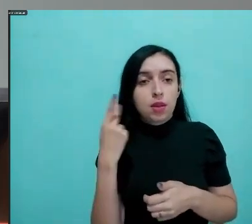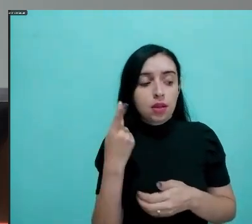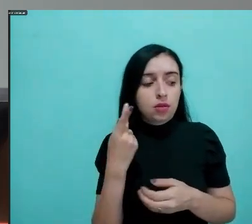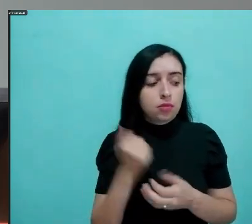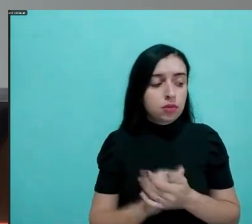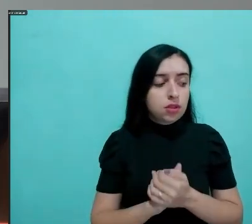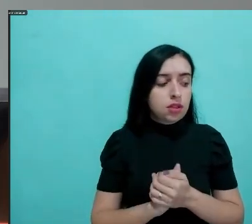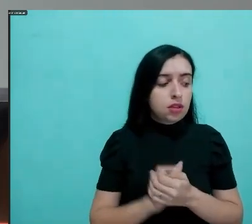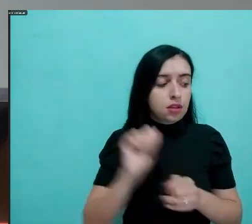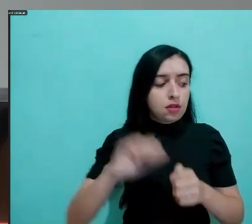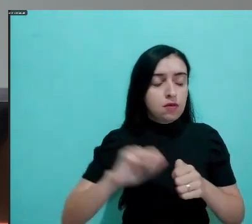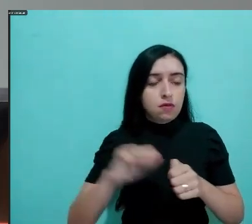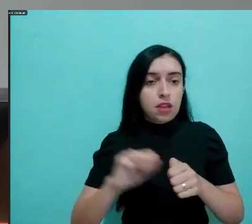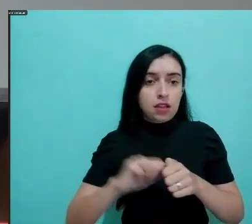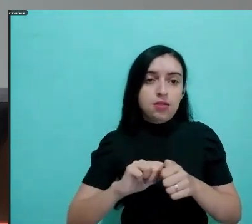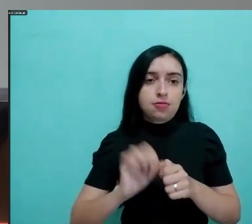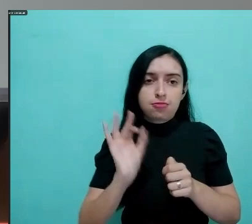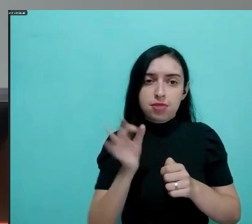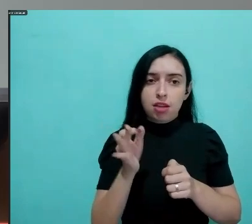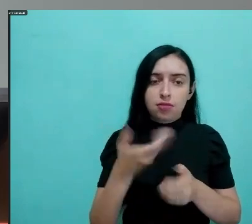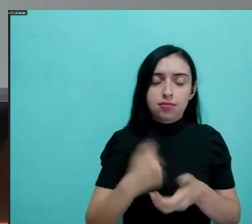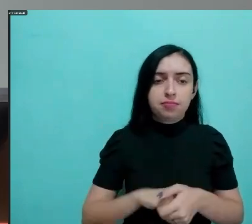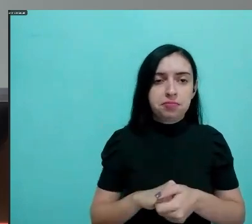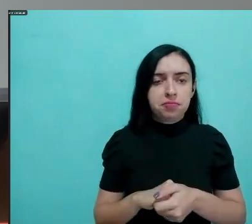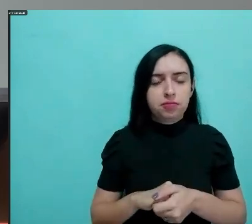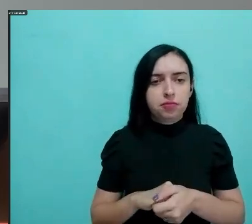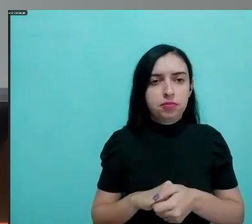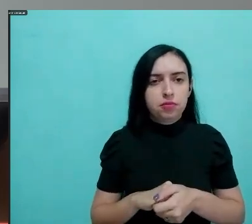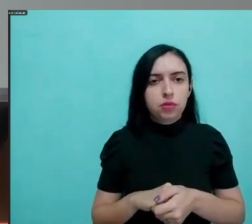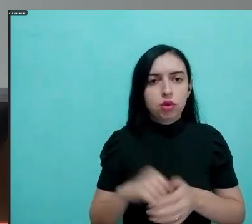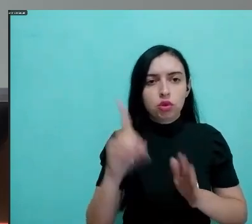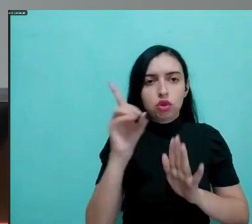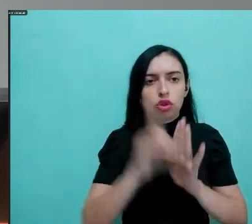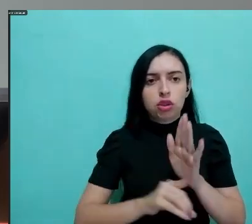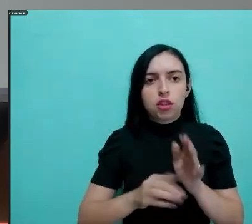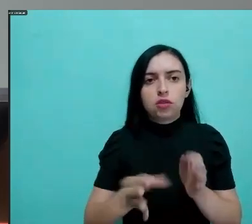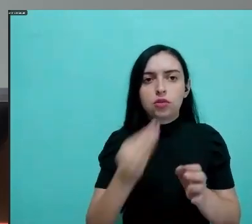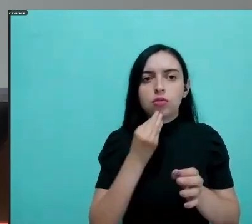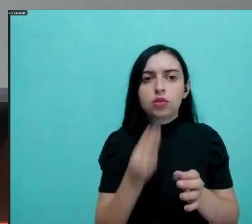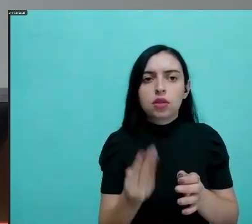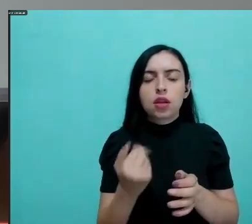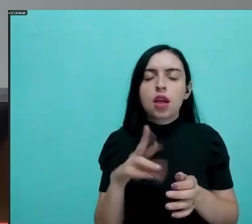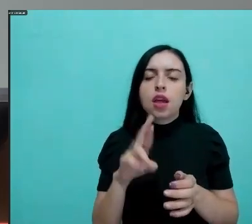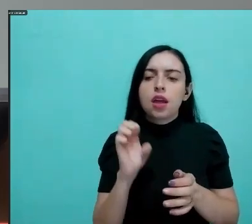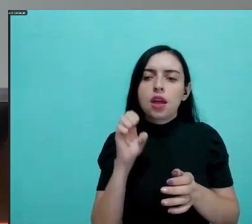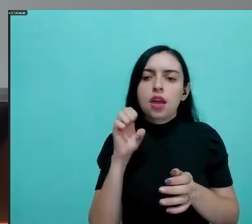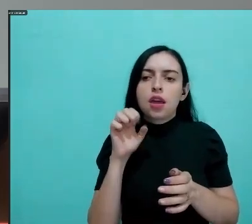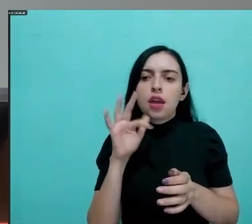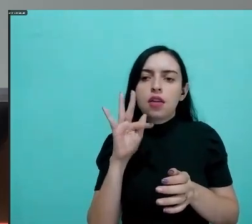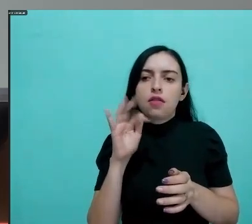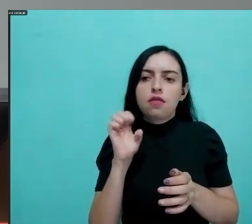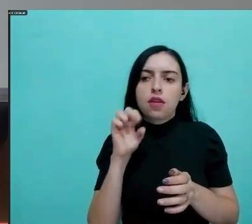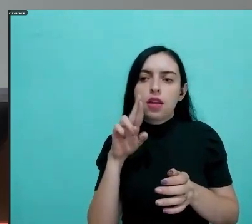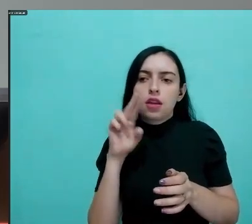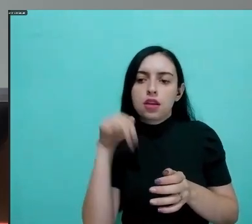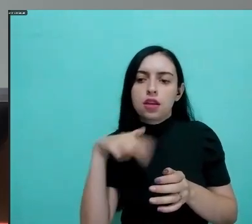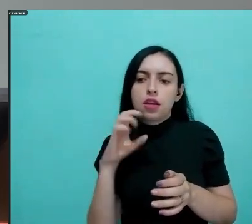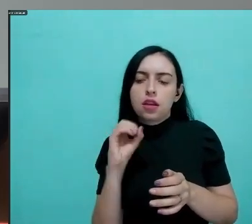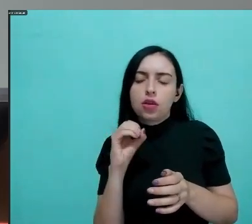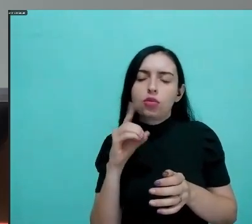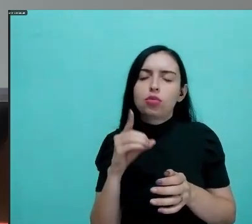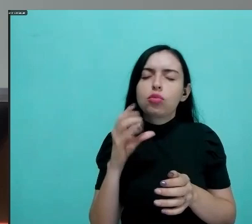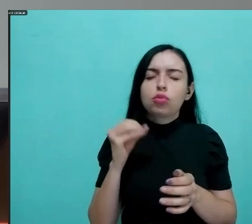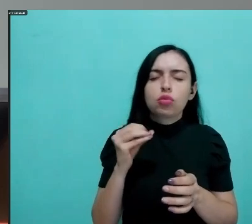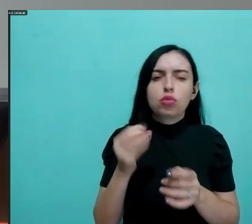ejerce efectivamente. Derecho a convocar un referéndum, derecho a disolver la Asamblea Nacional, derecho